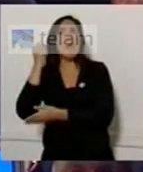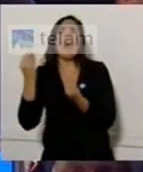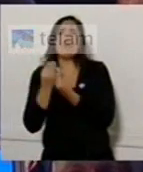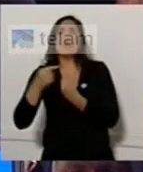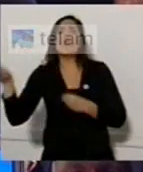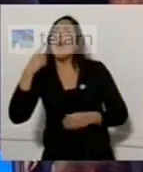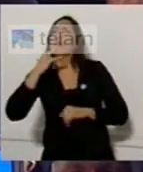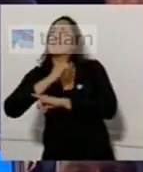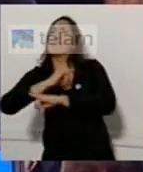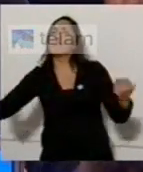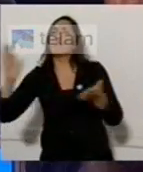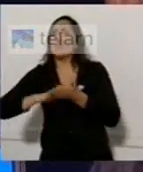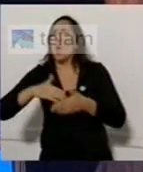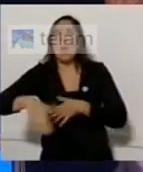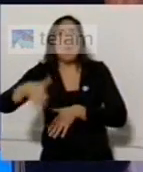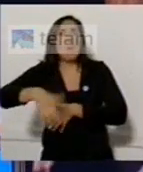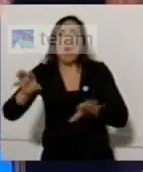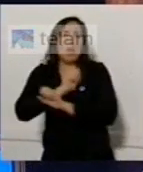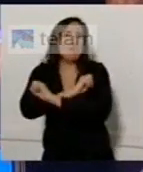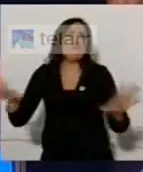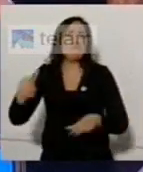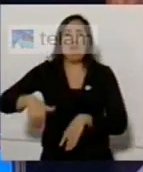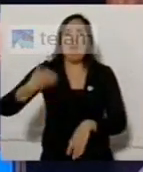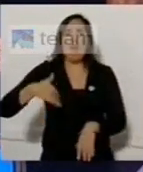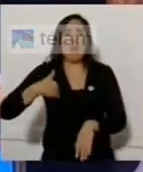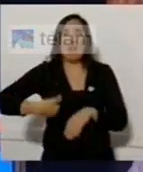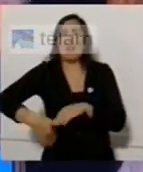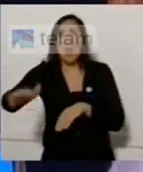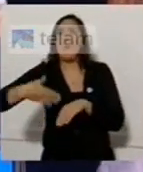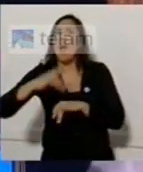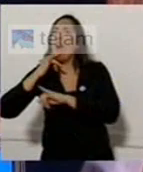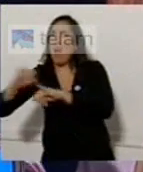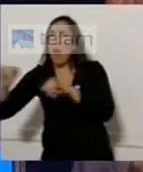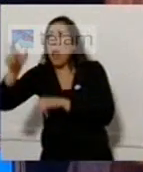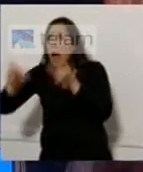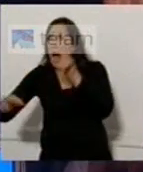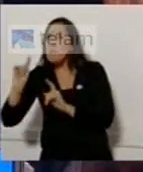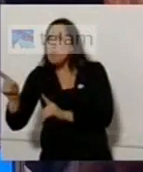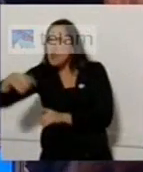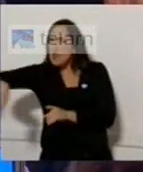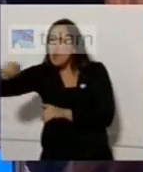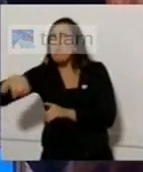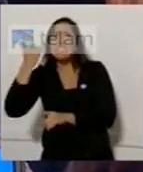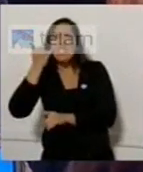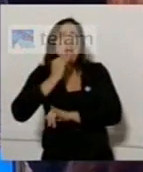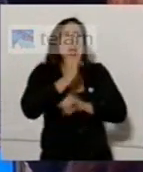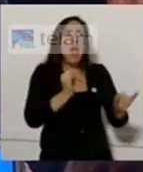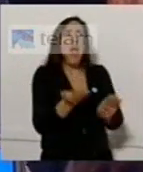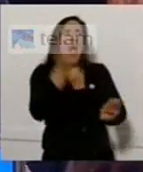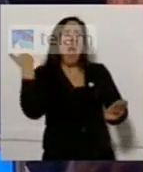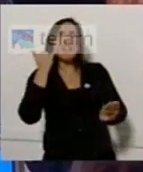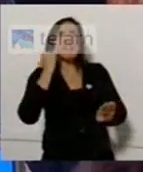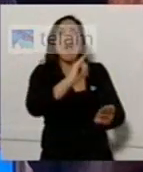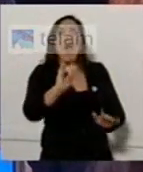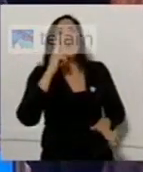catástrofes y apocalipsis todos los días, le habían anunciado a los argentinos que le iban a manotear la plata